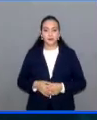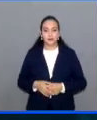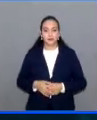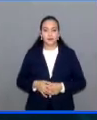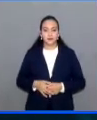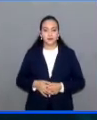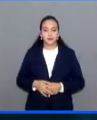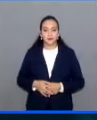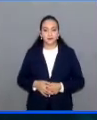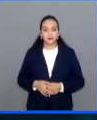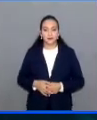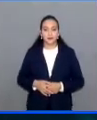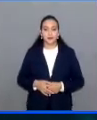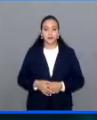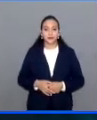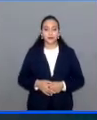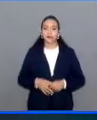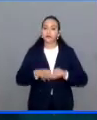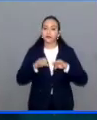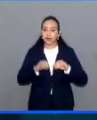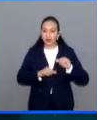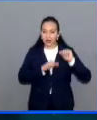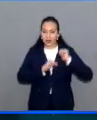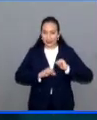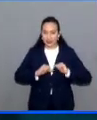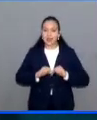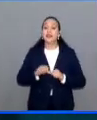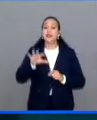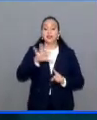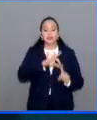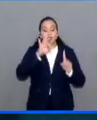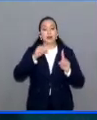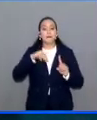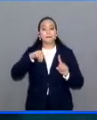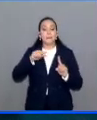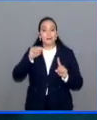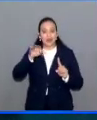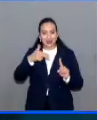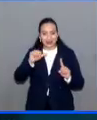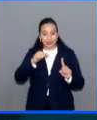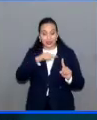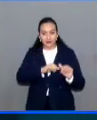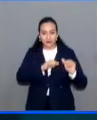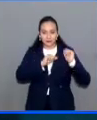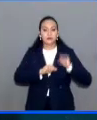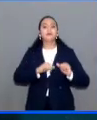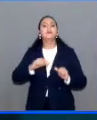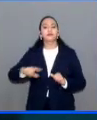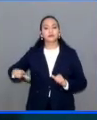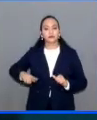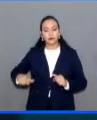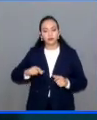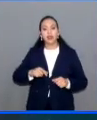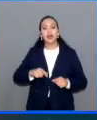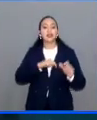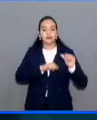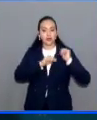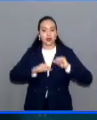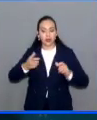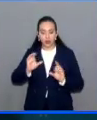La Secretaría de Gobernación designó a Marta Lidia Pérez Gumecindo como titular de la Comisión Nacional de